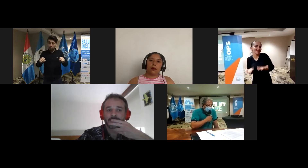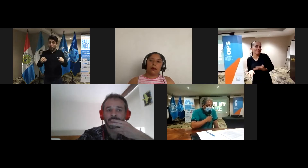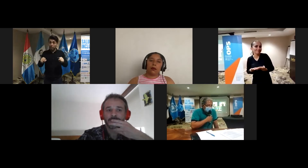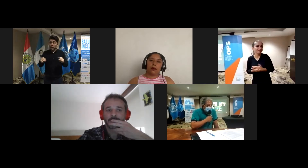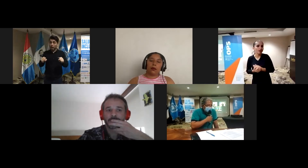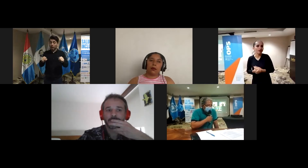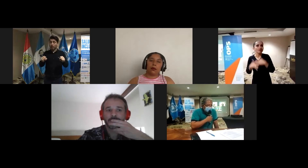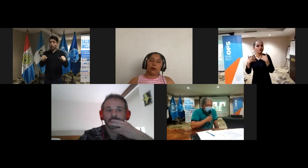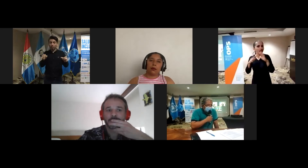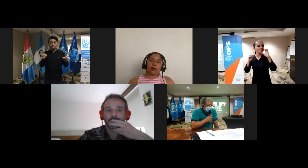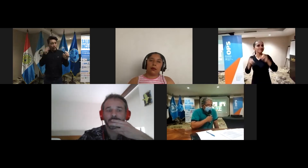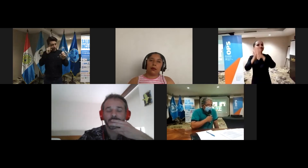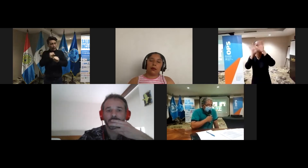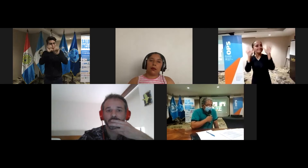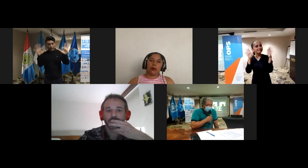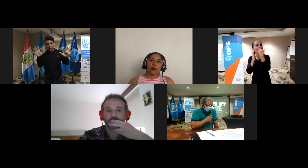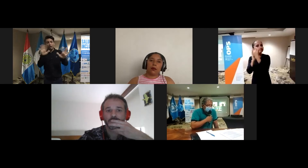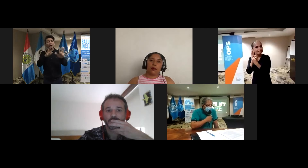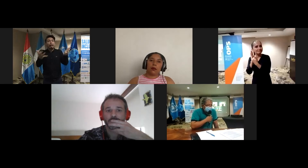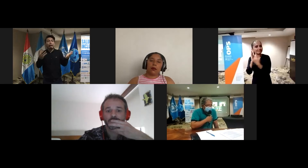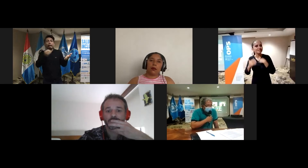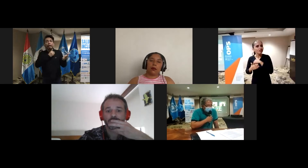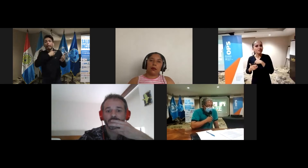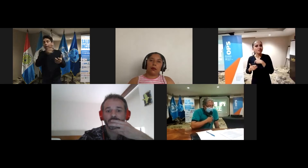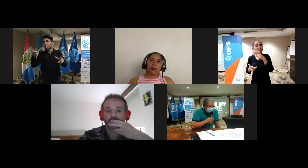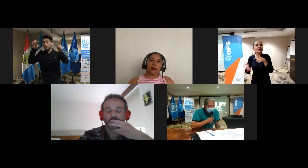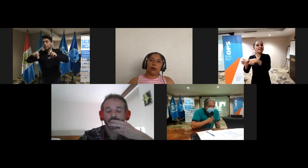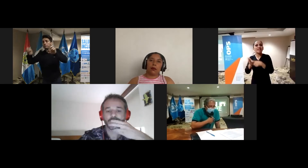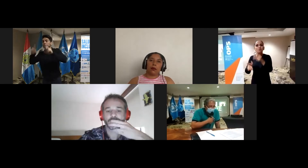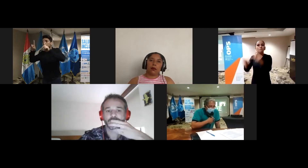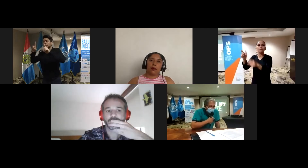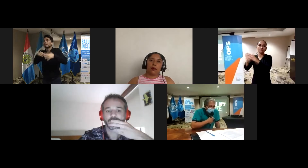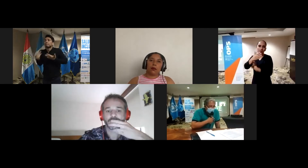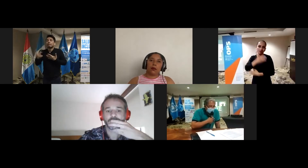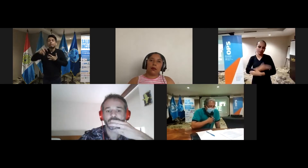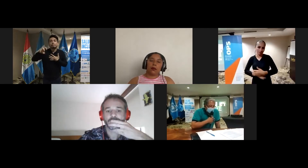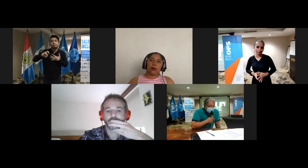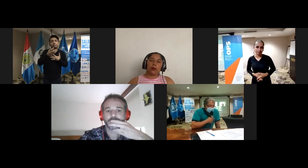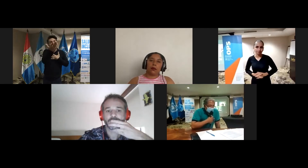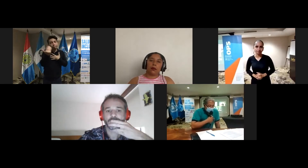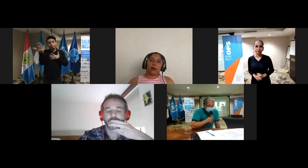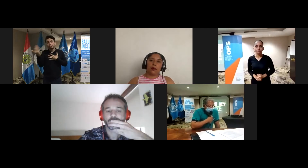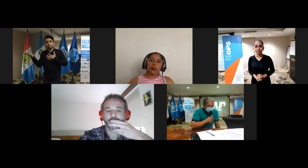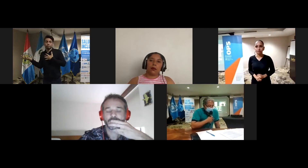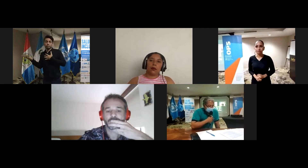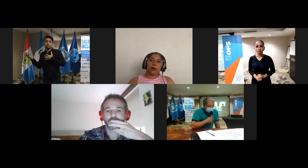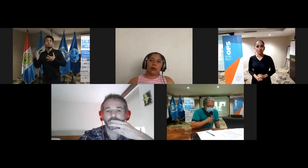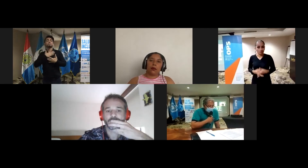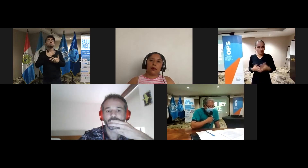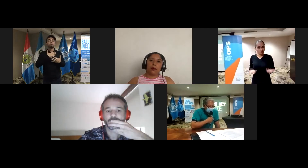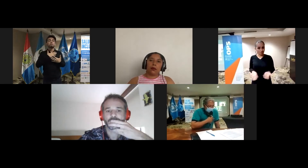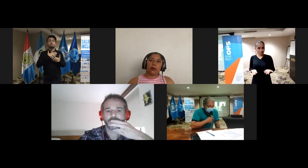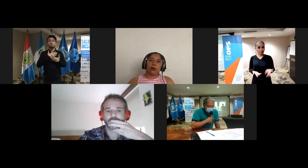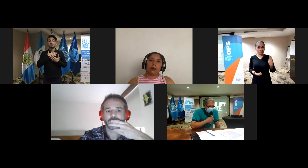manera objetiva lo que requerimos de las personas con discapacidad. Para